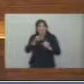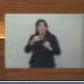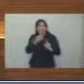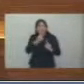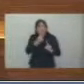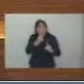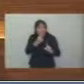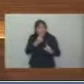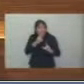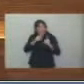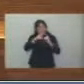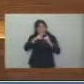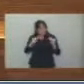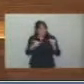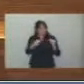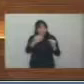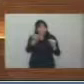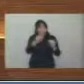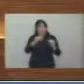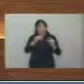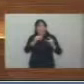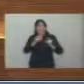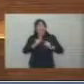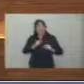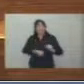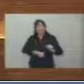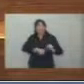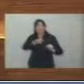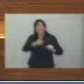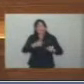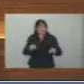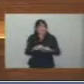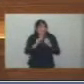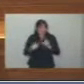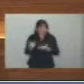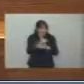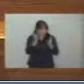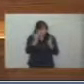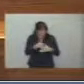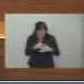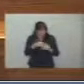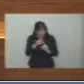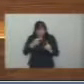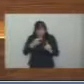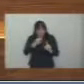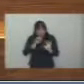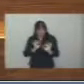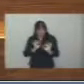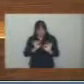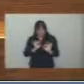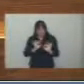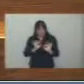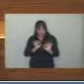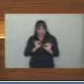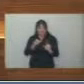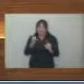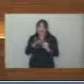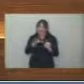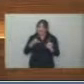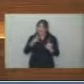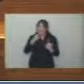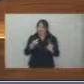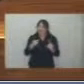tenía que haber gastado más dinero aún no teniendo ingresos. Lo que está diciendo Foro Asturias es que Asturias tenía